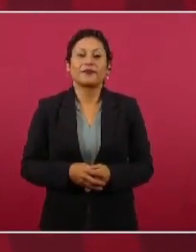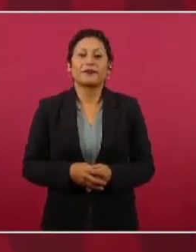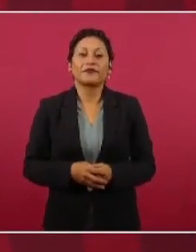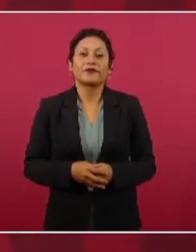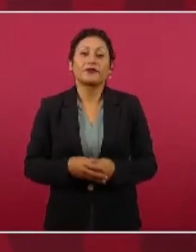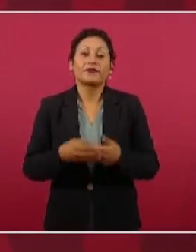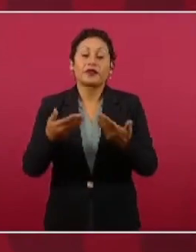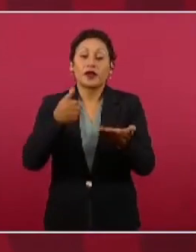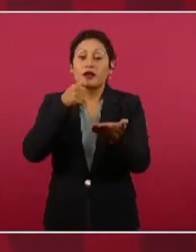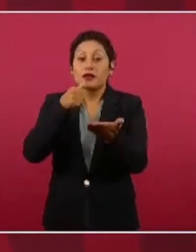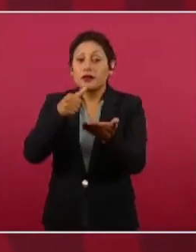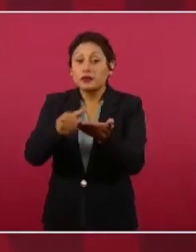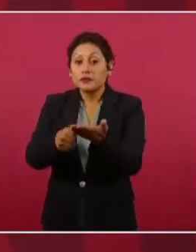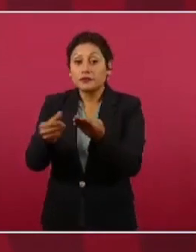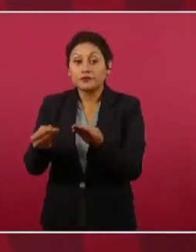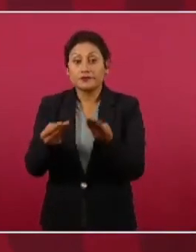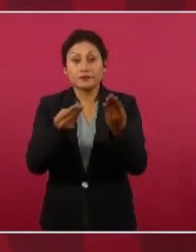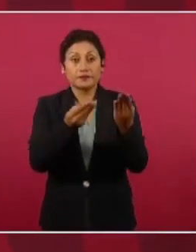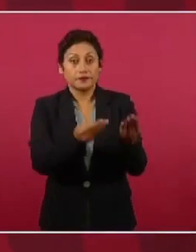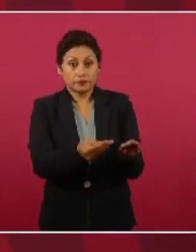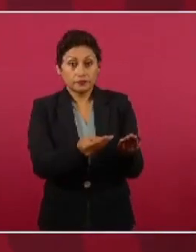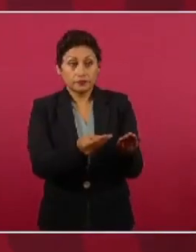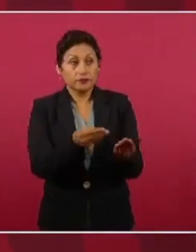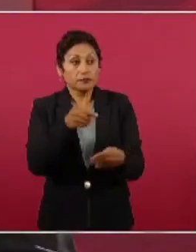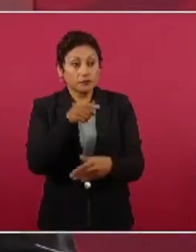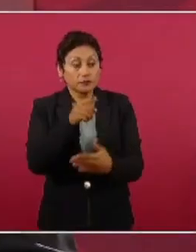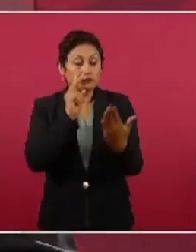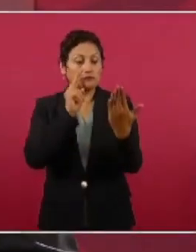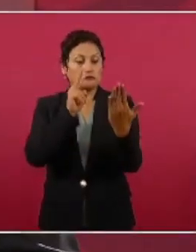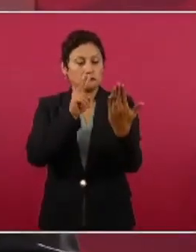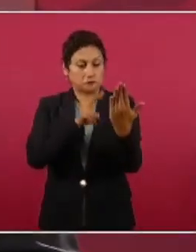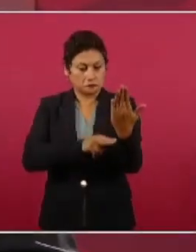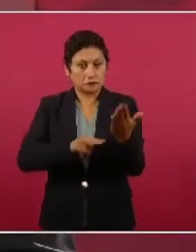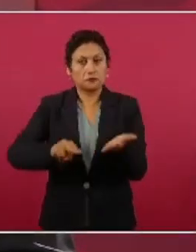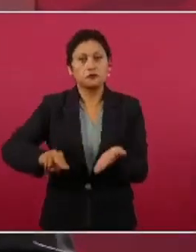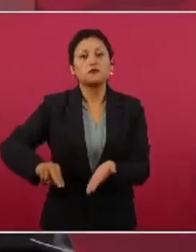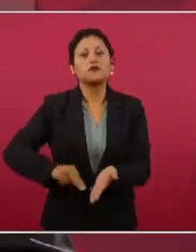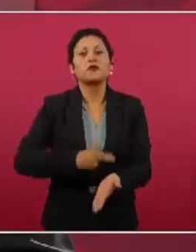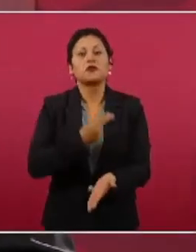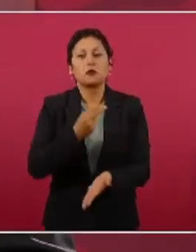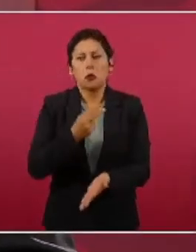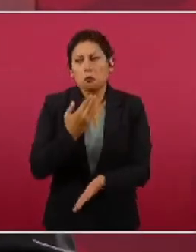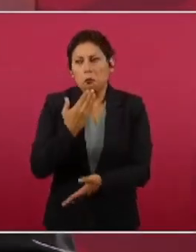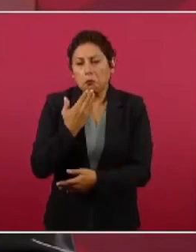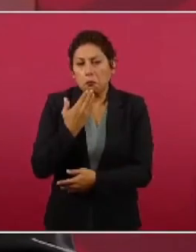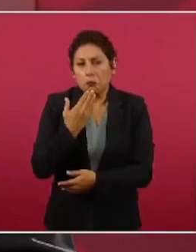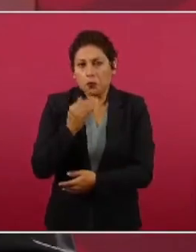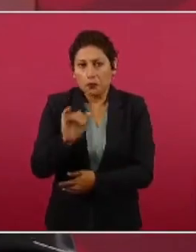el documento, lo vio, lo firmó, dijo que estaba bien.